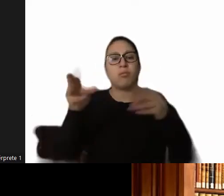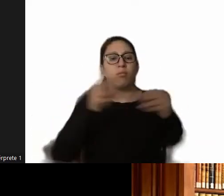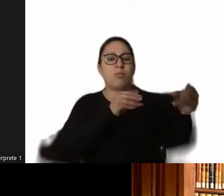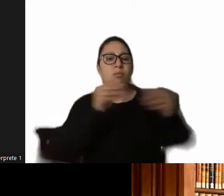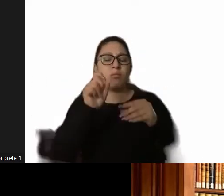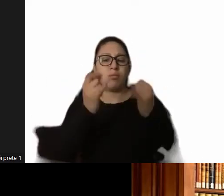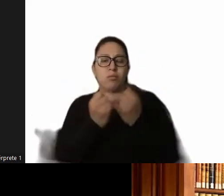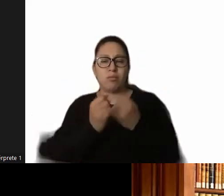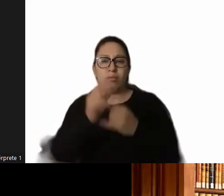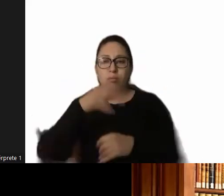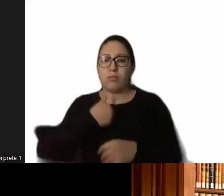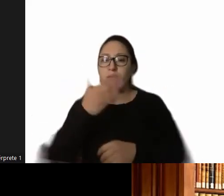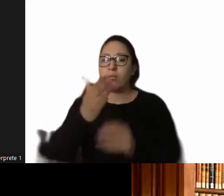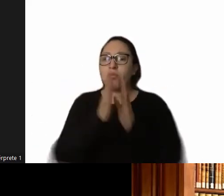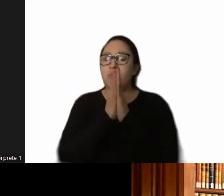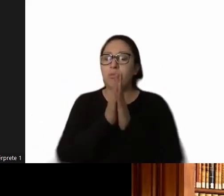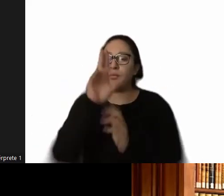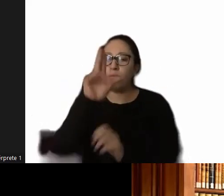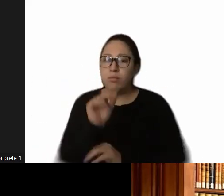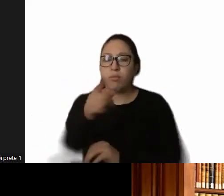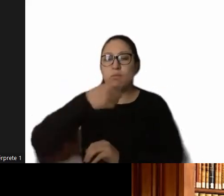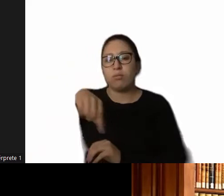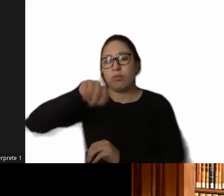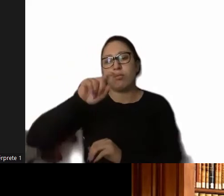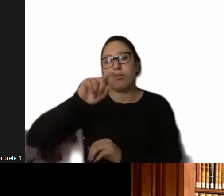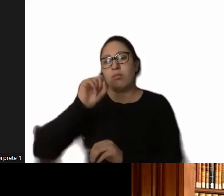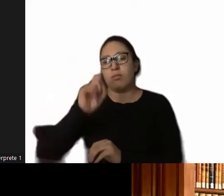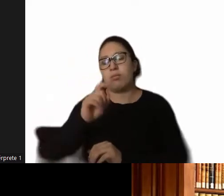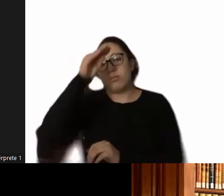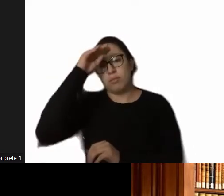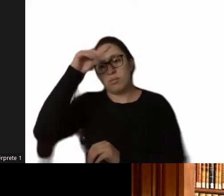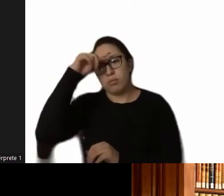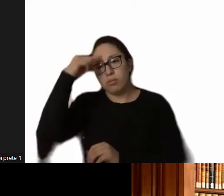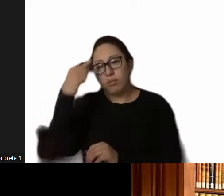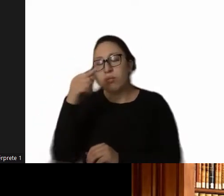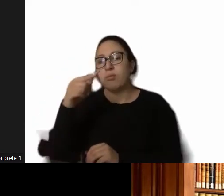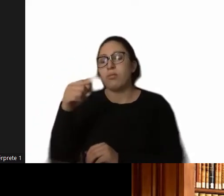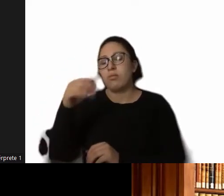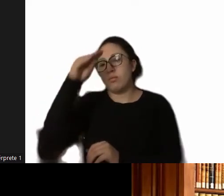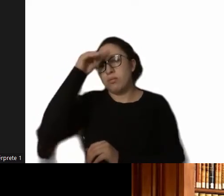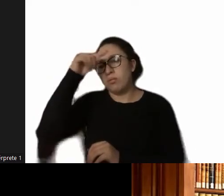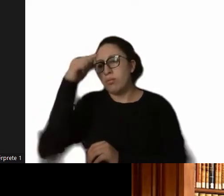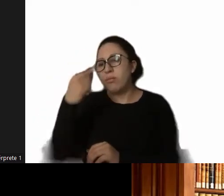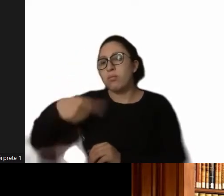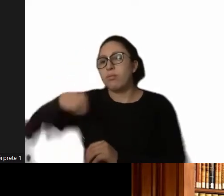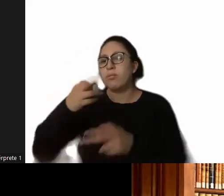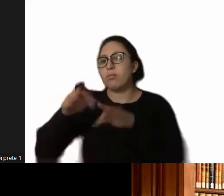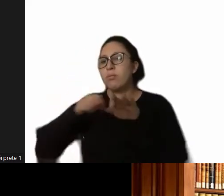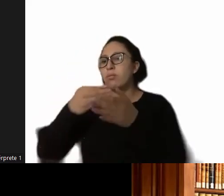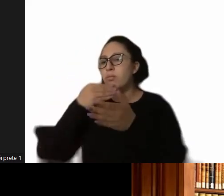la menor técnica legislativa, sin la menor pulcritud, que